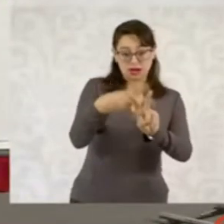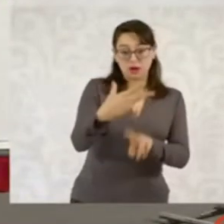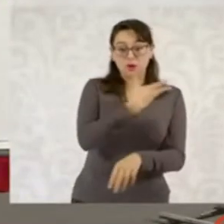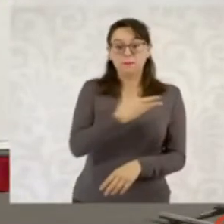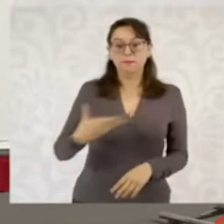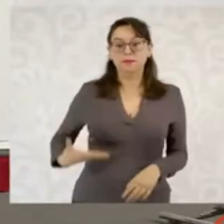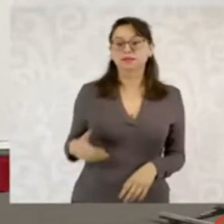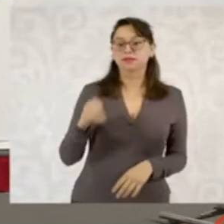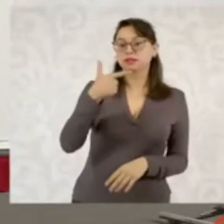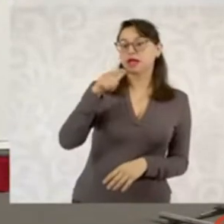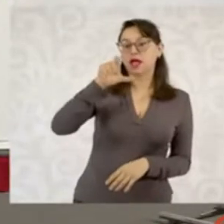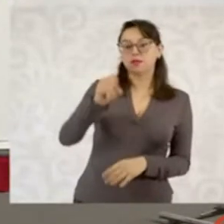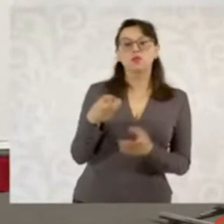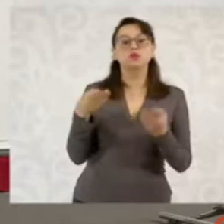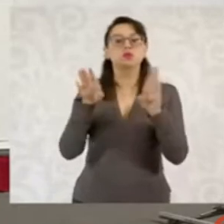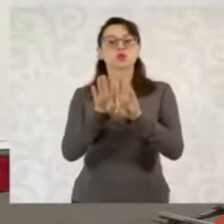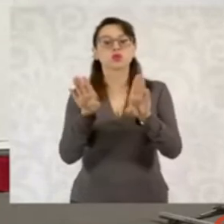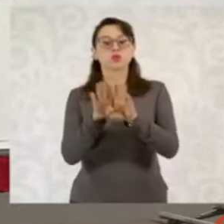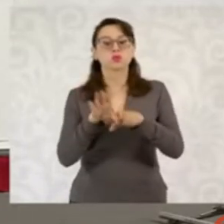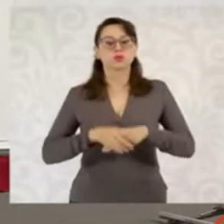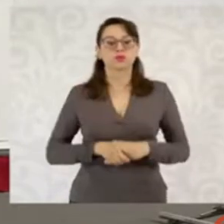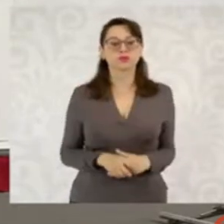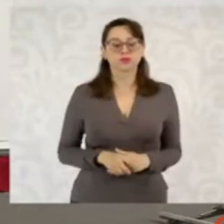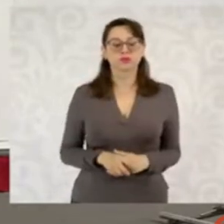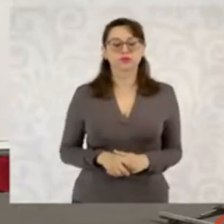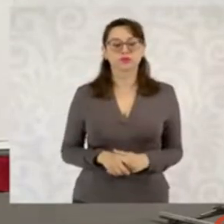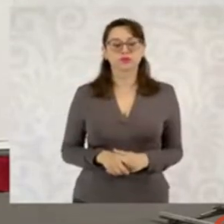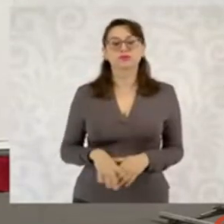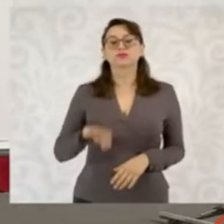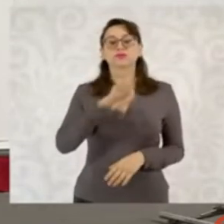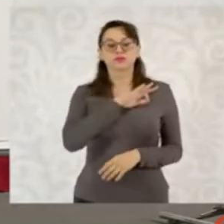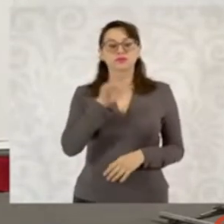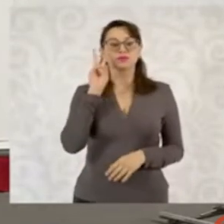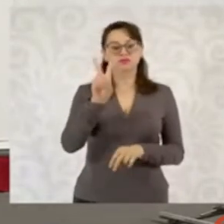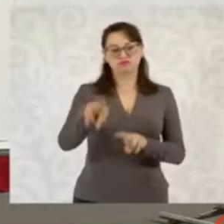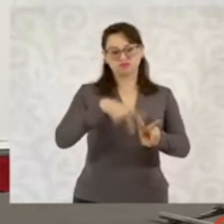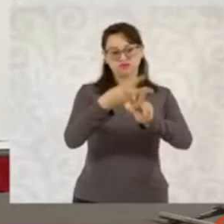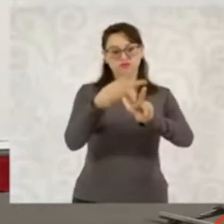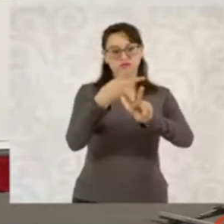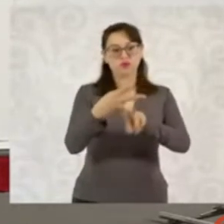narcopresidente AMLO. En este hashtag suman